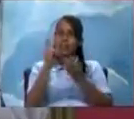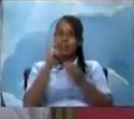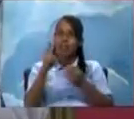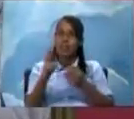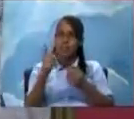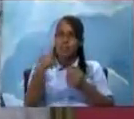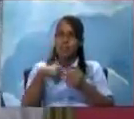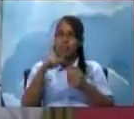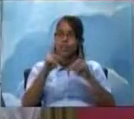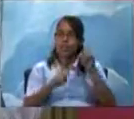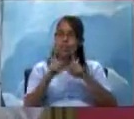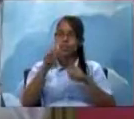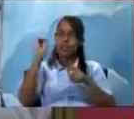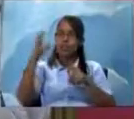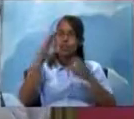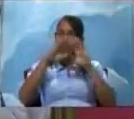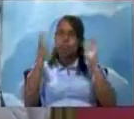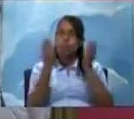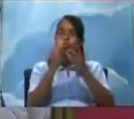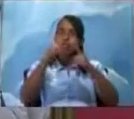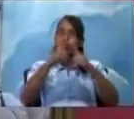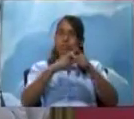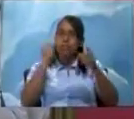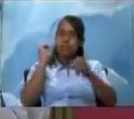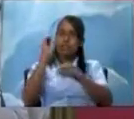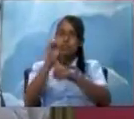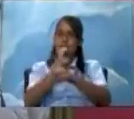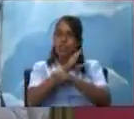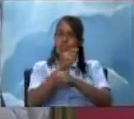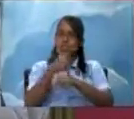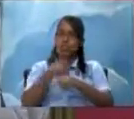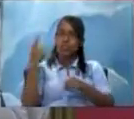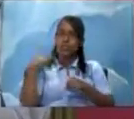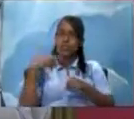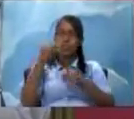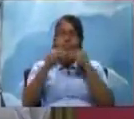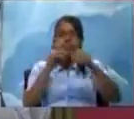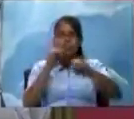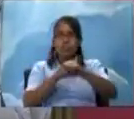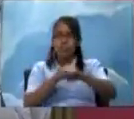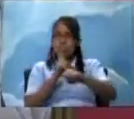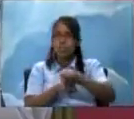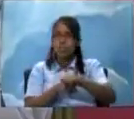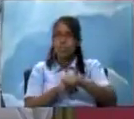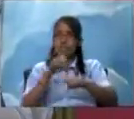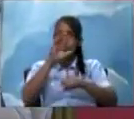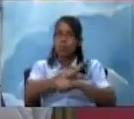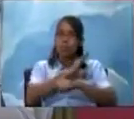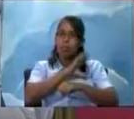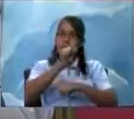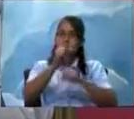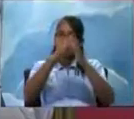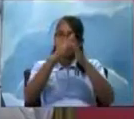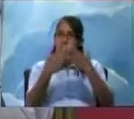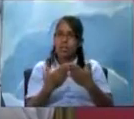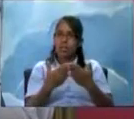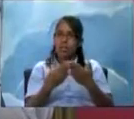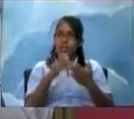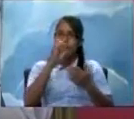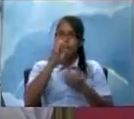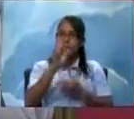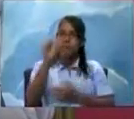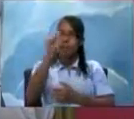vea Maracaibo, Misión 11, Luz del Mundo. Entonces salió, yo tenía hace tiempo, compré unas Biblias, creo que a